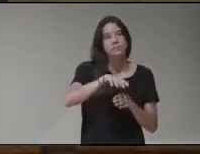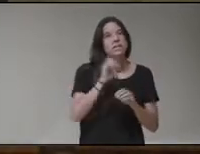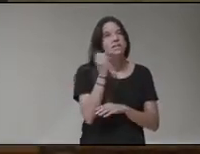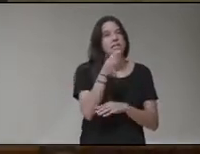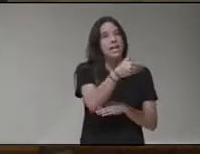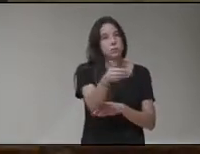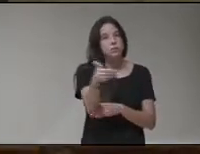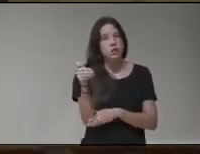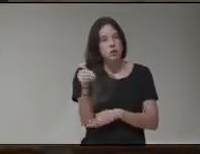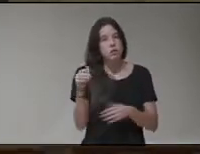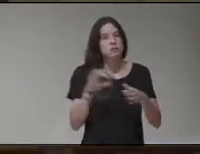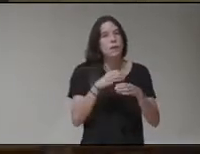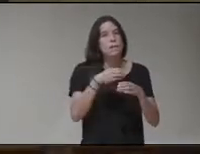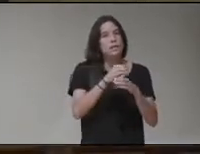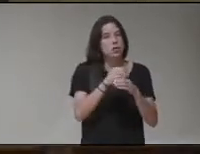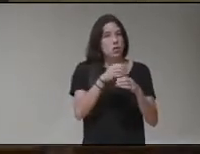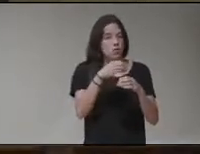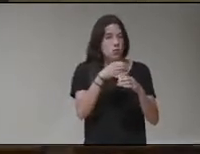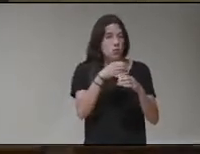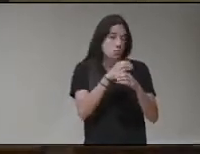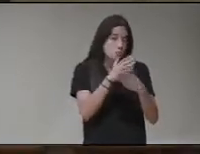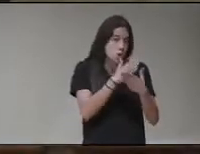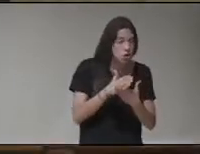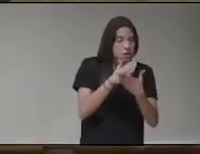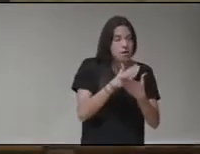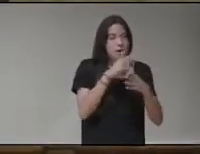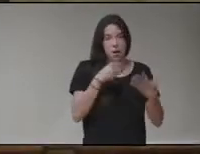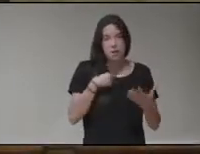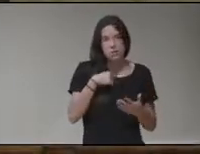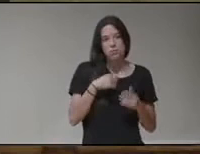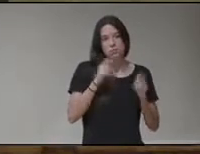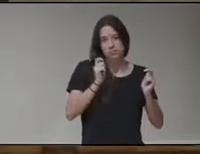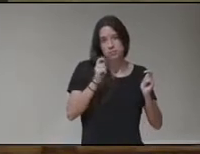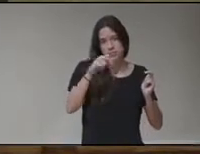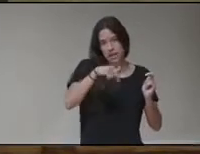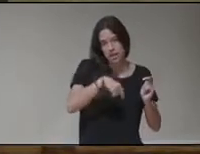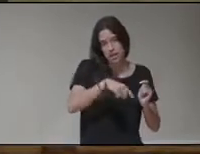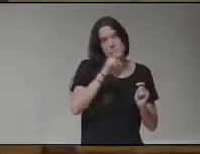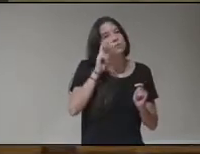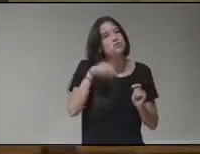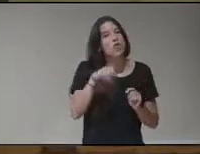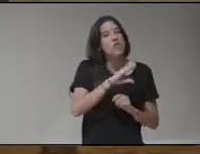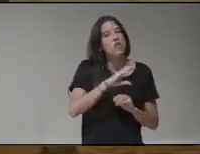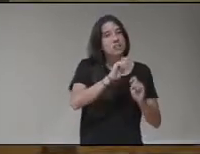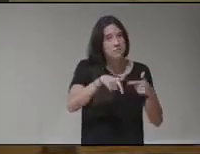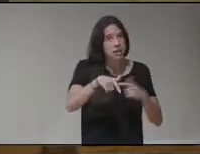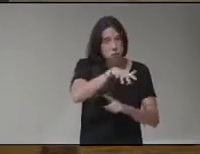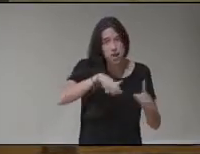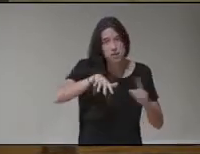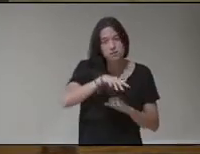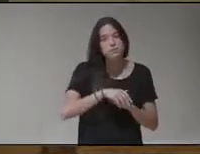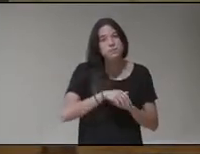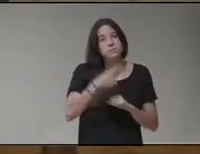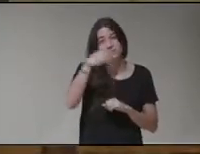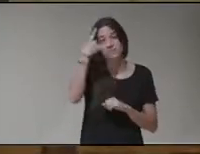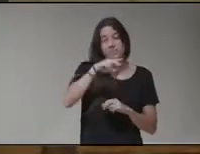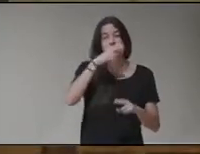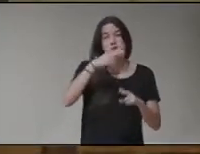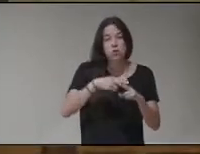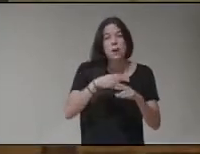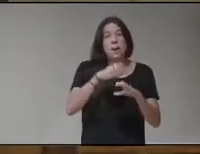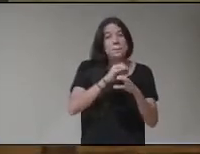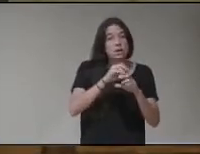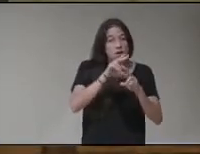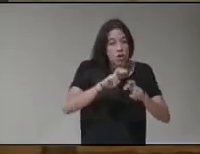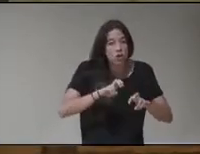exposición de microbiología que se está celebrando en este momento en el Museo de Ciencias Naturales, que, como ya sabéis, se llama Microbiología,